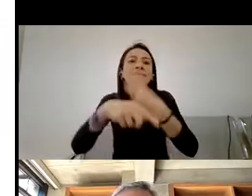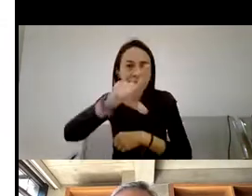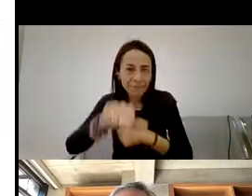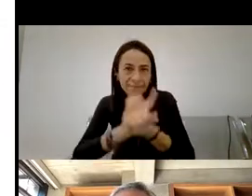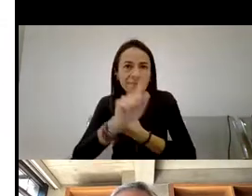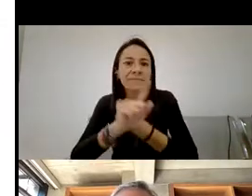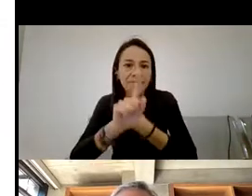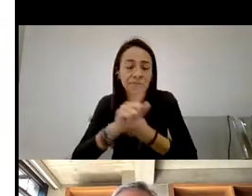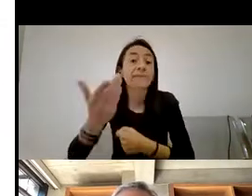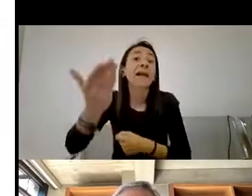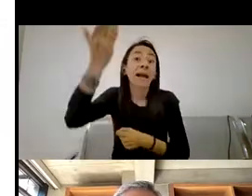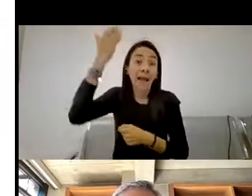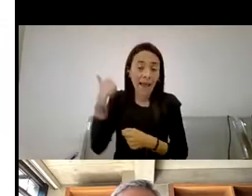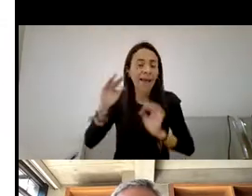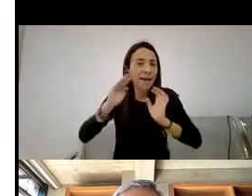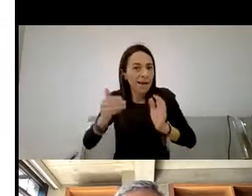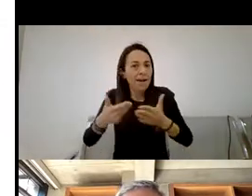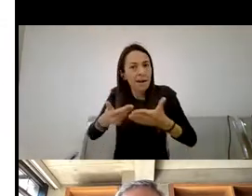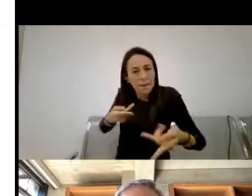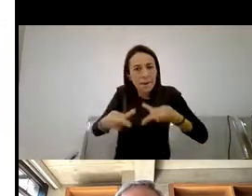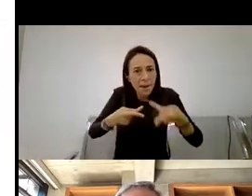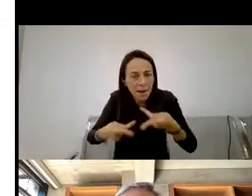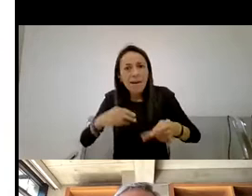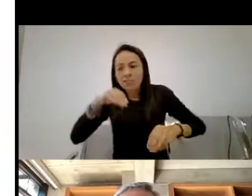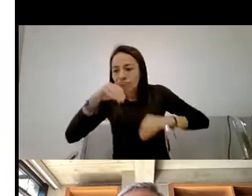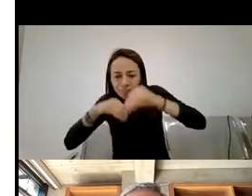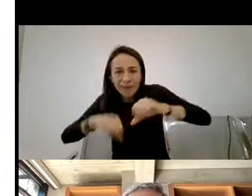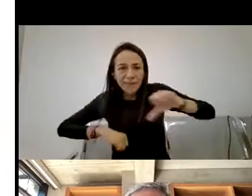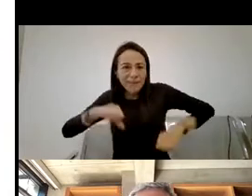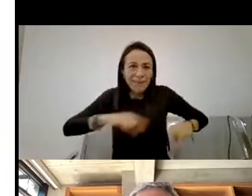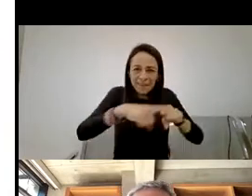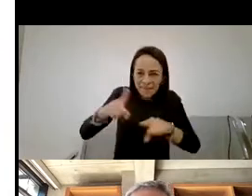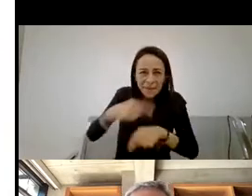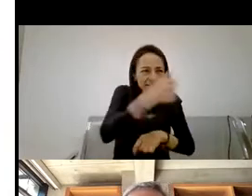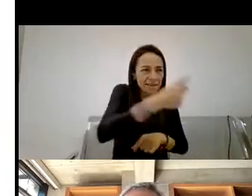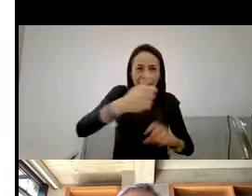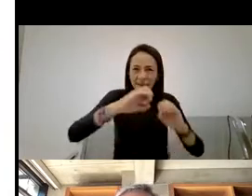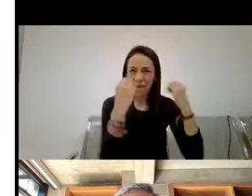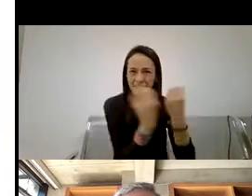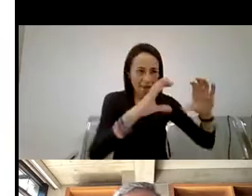teníamos programadas las organizaciones, y ahora va a haber esta